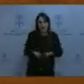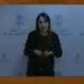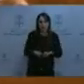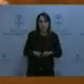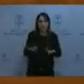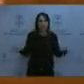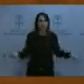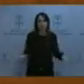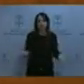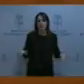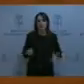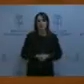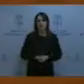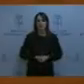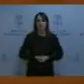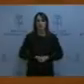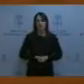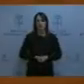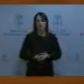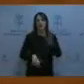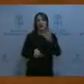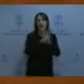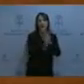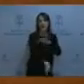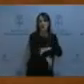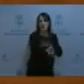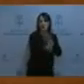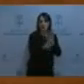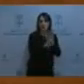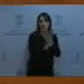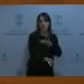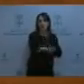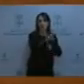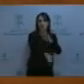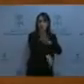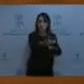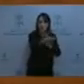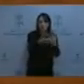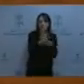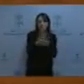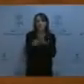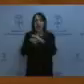no conlleva que la gestión portuaria en Asturias sea mejor o peor. Creemos